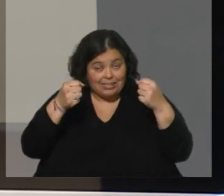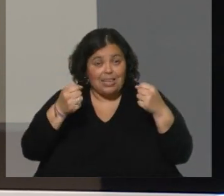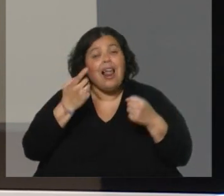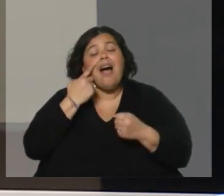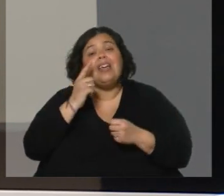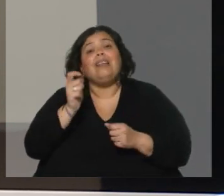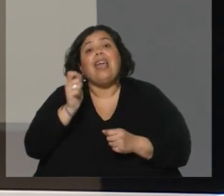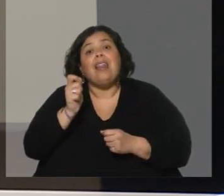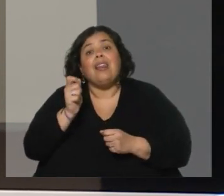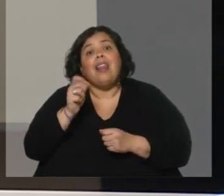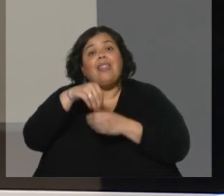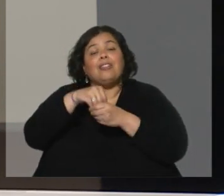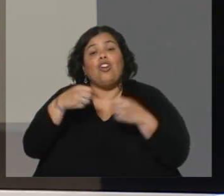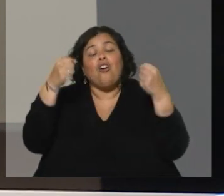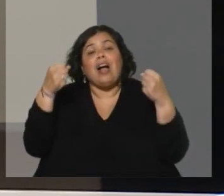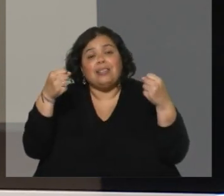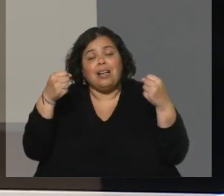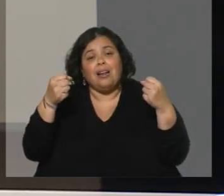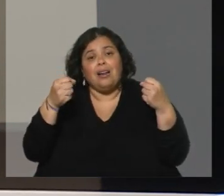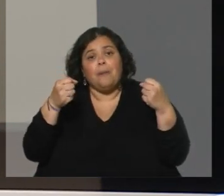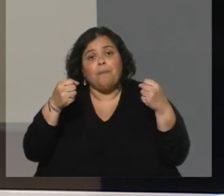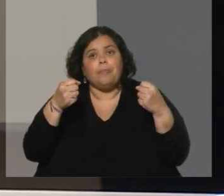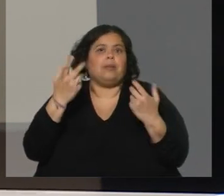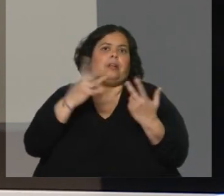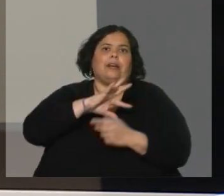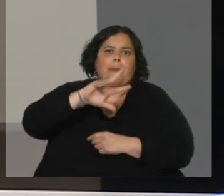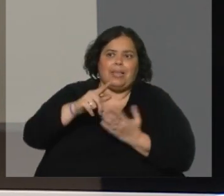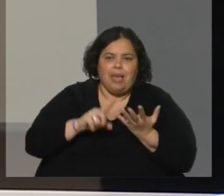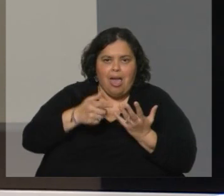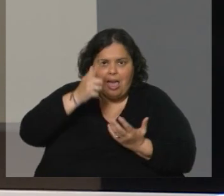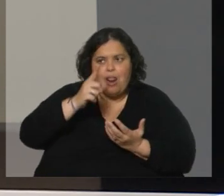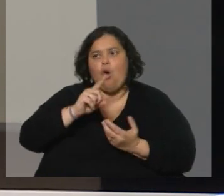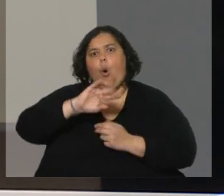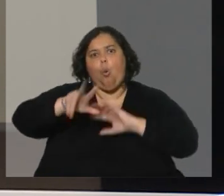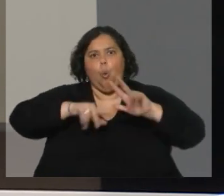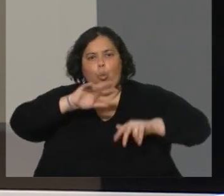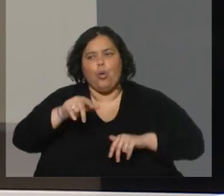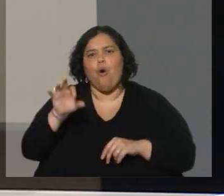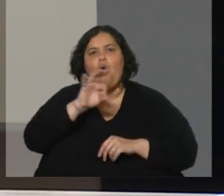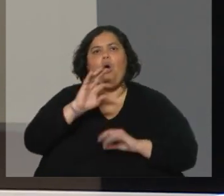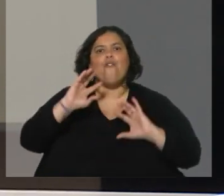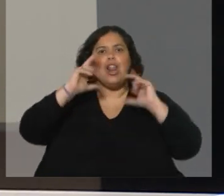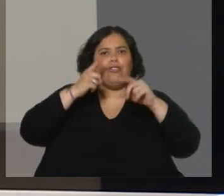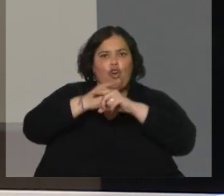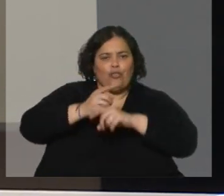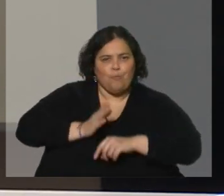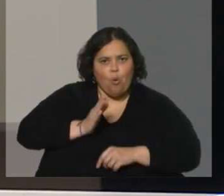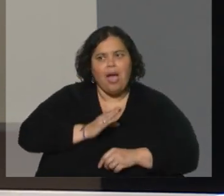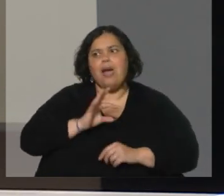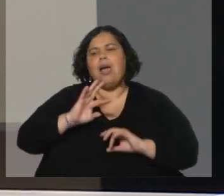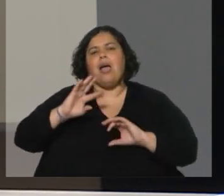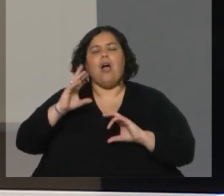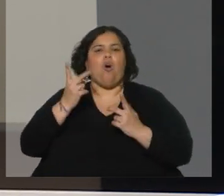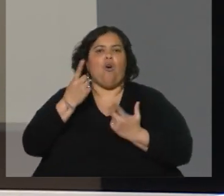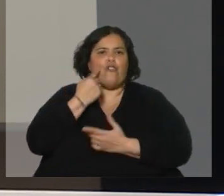quién es la clientela que tenemos en las cárceles tenemos a los rapiñeros a quienes cometen hurtos a los violentos de género a los violentos sexuales